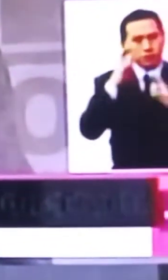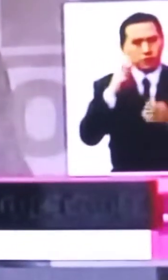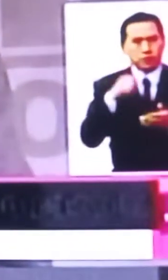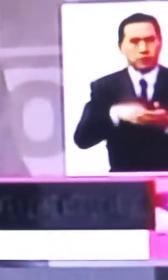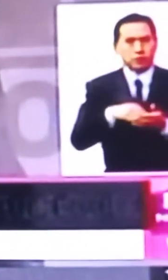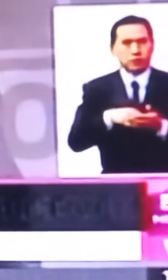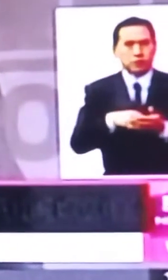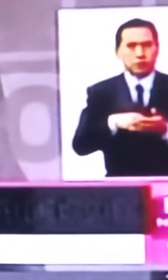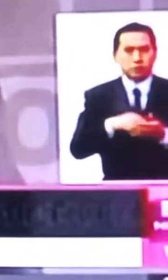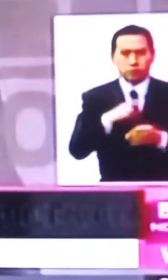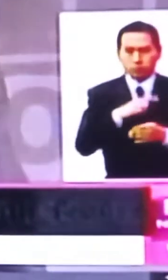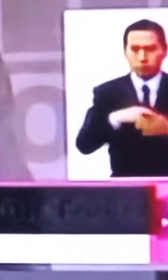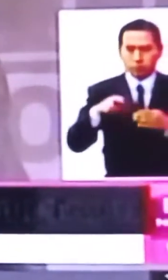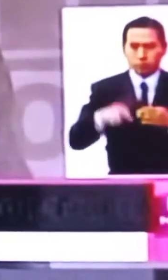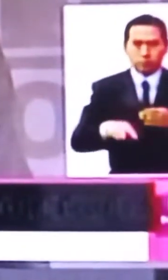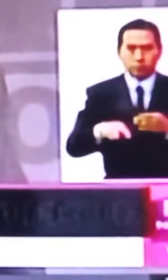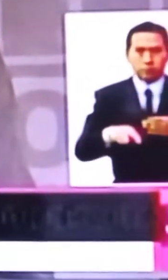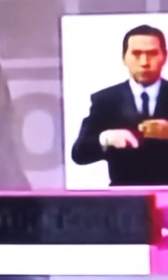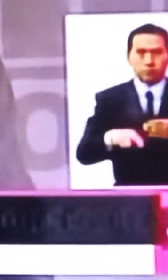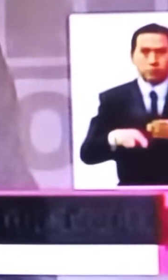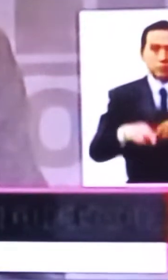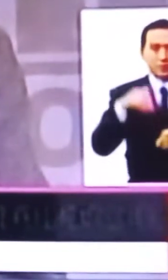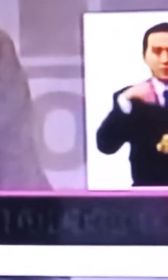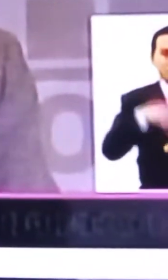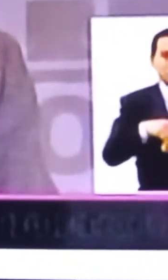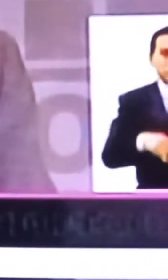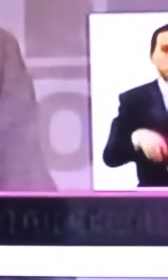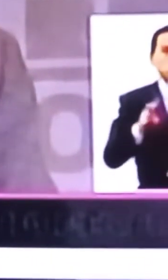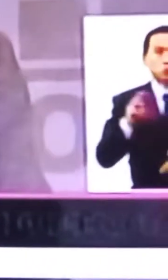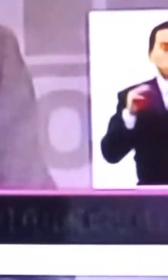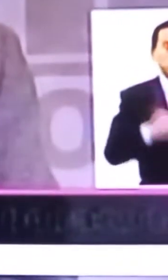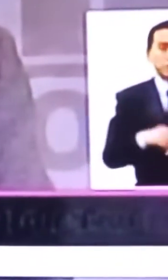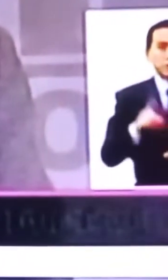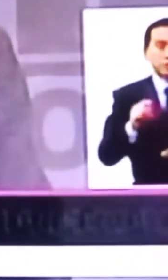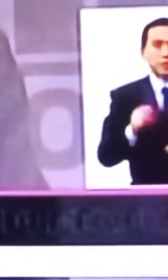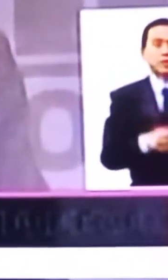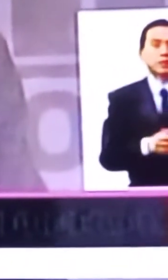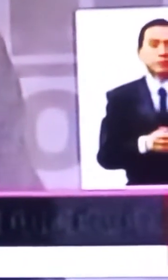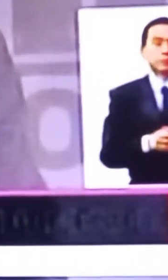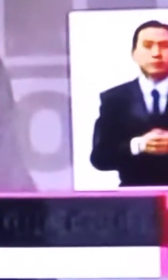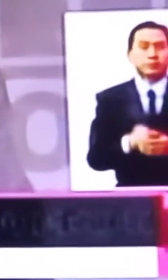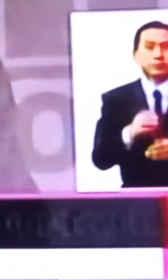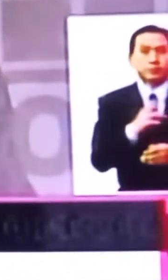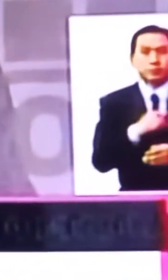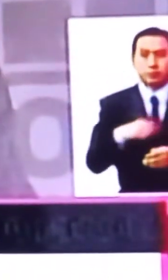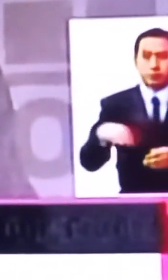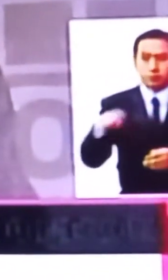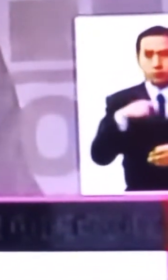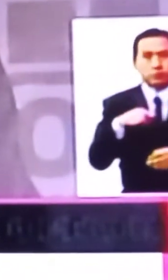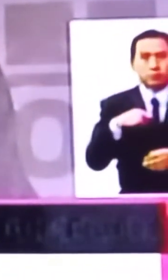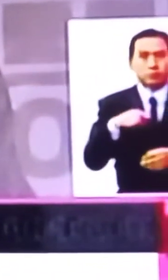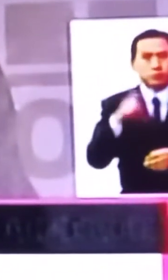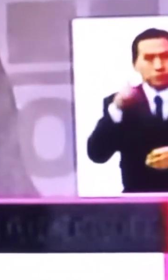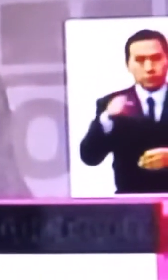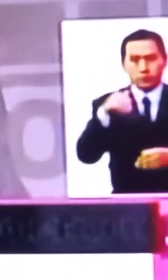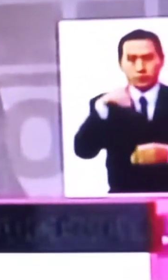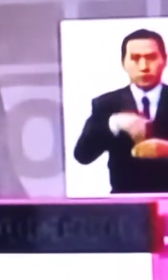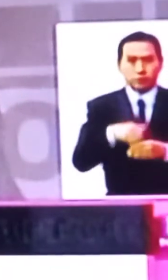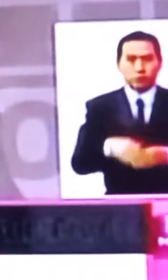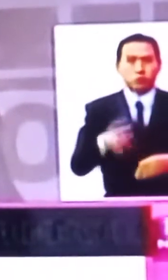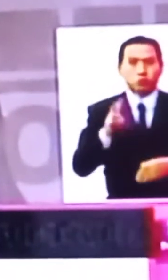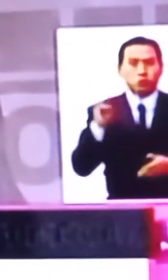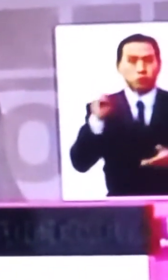los resultados de la elección 2020 y que hagamos de la elección